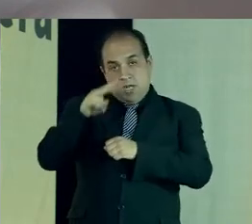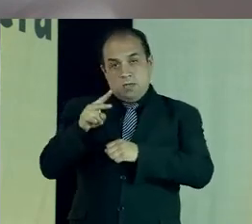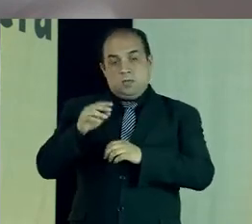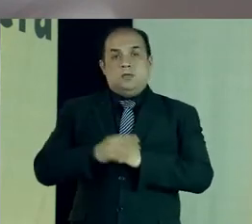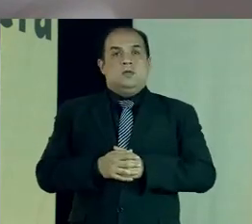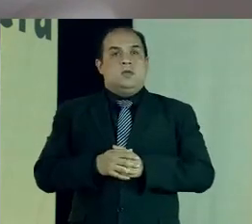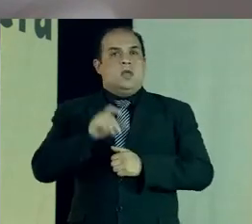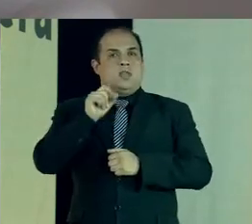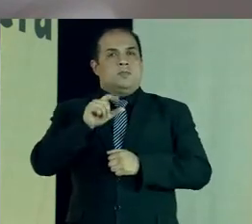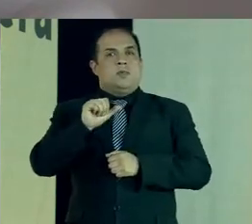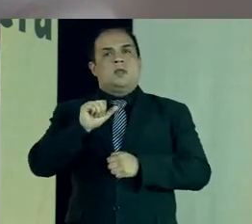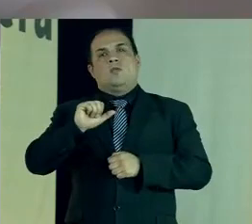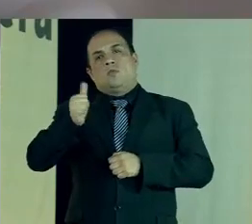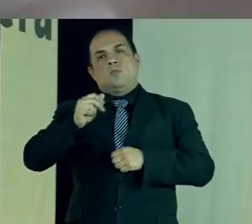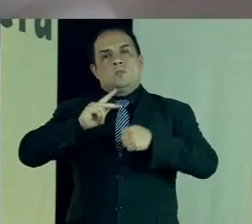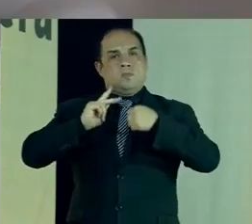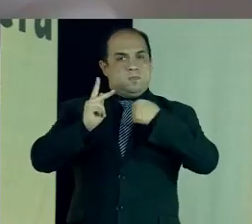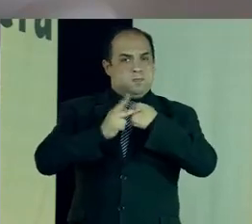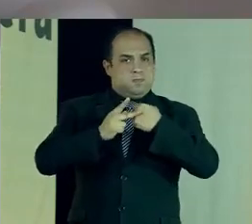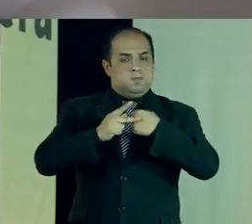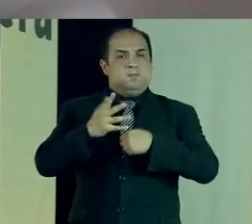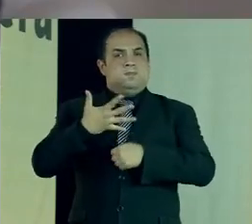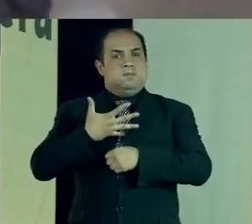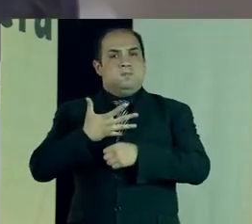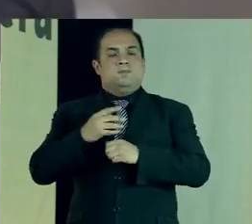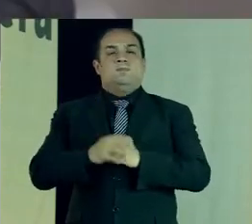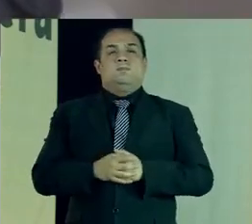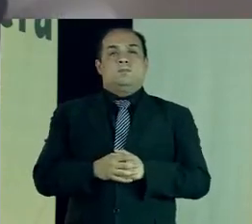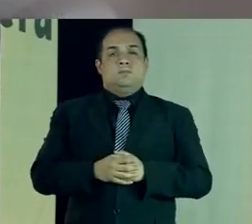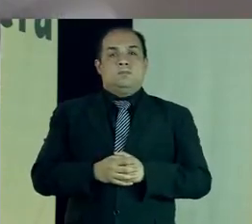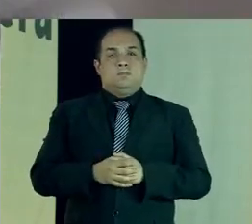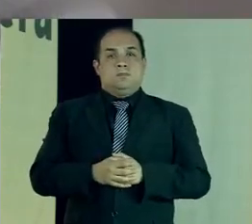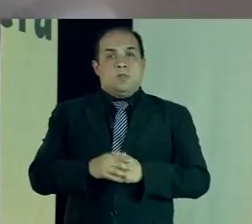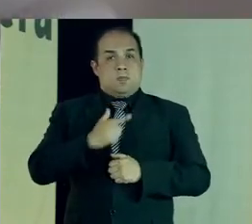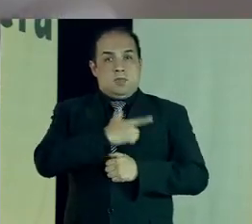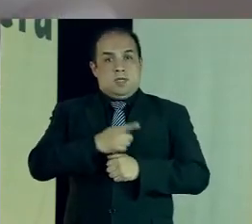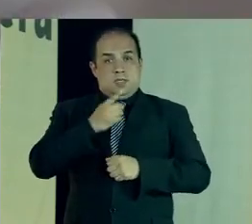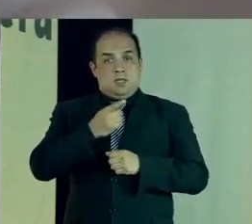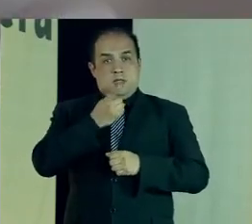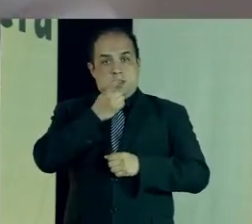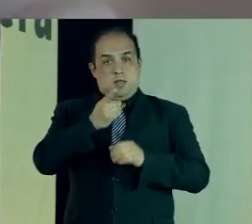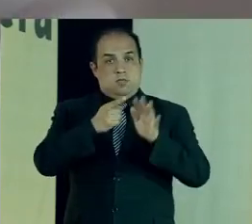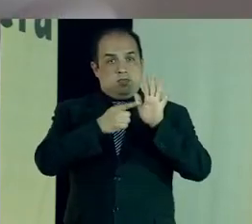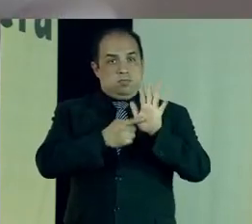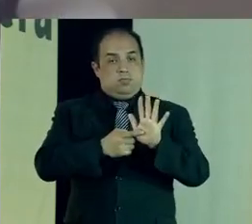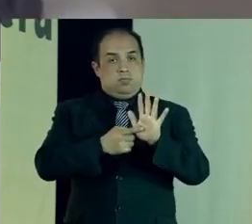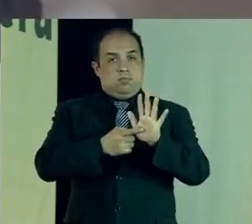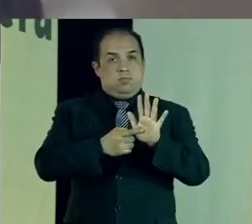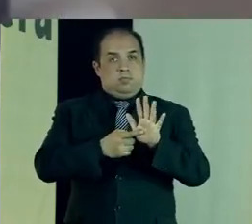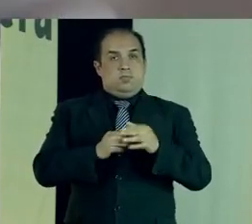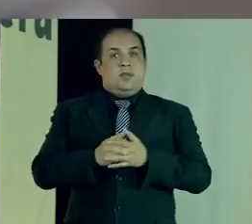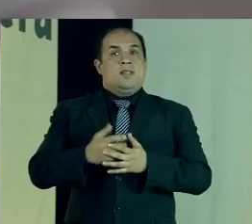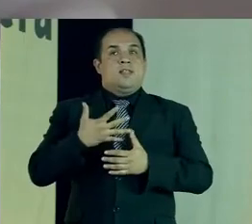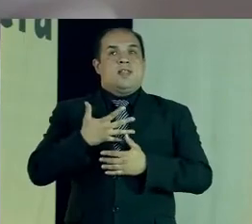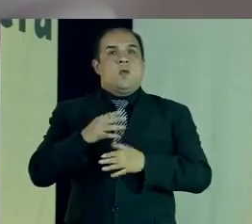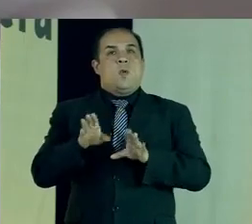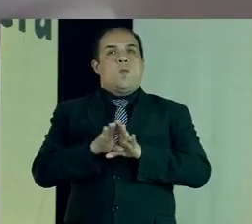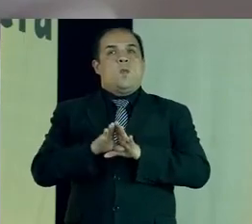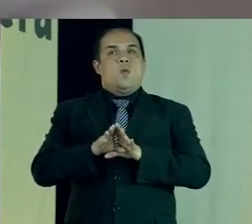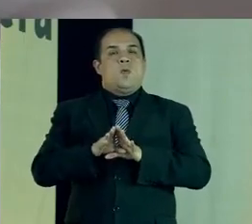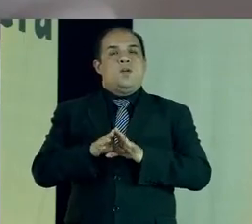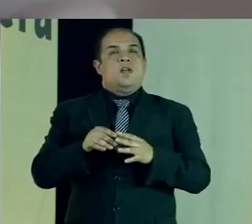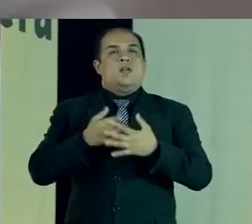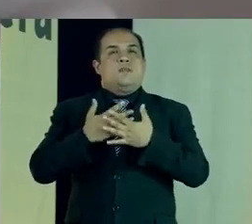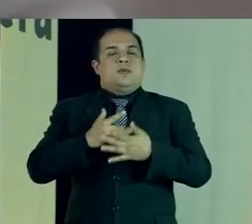no dudo que también en otros países se haya manifestado me gustaría destacar las para alimentar a la esperanza porque creo que esas